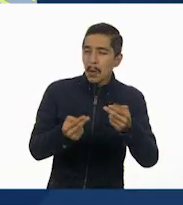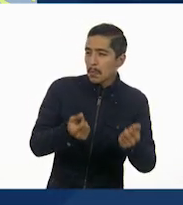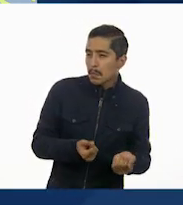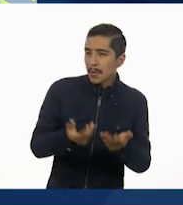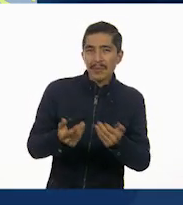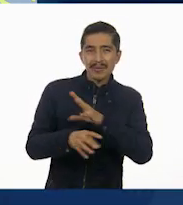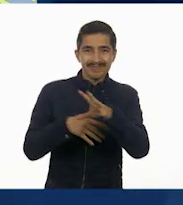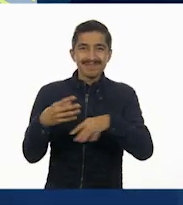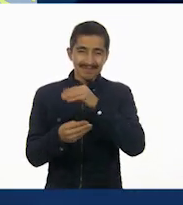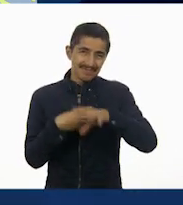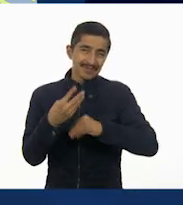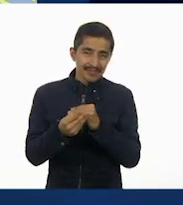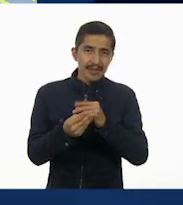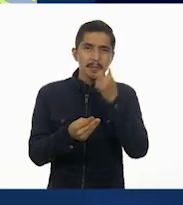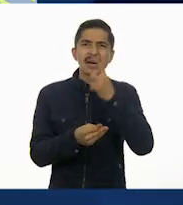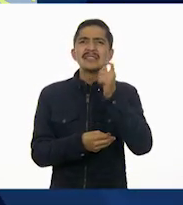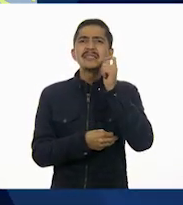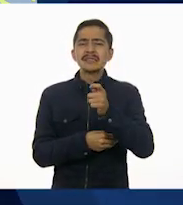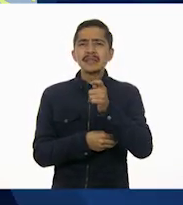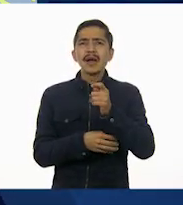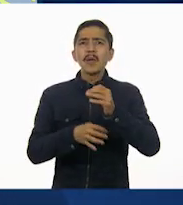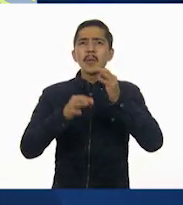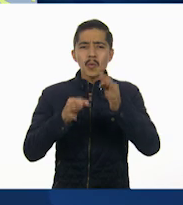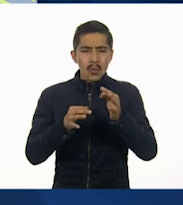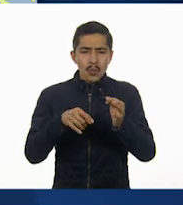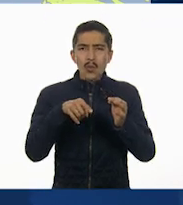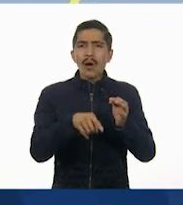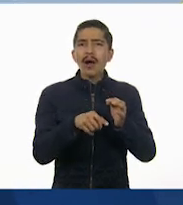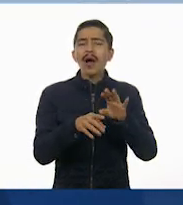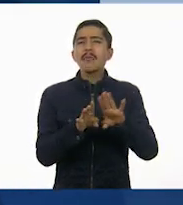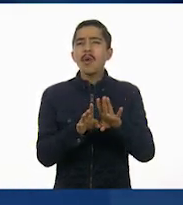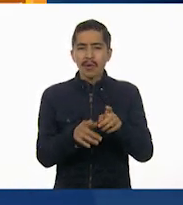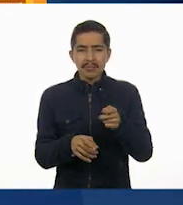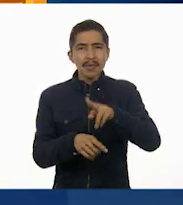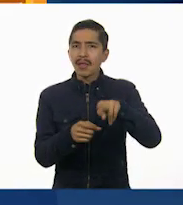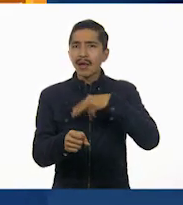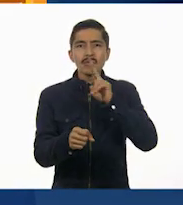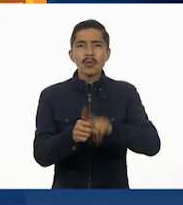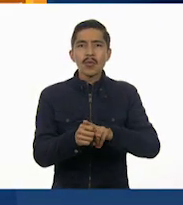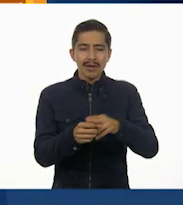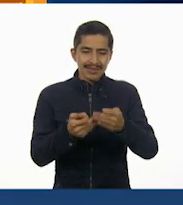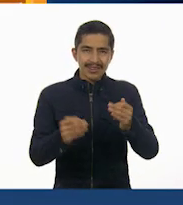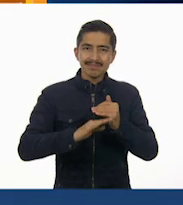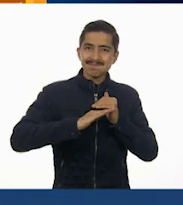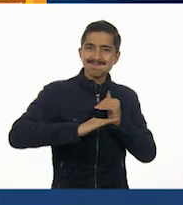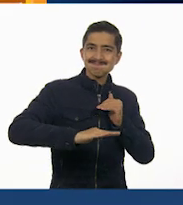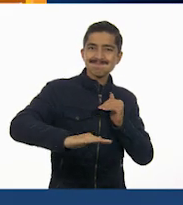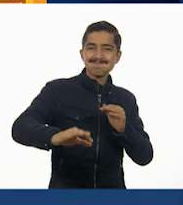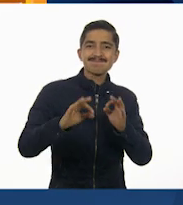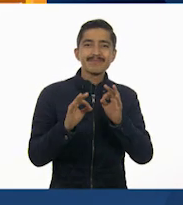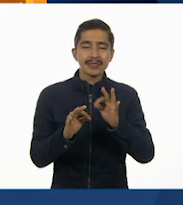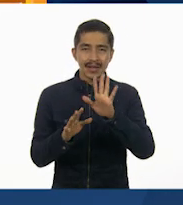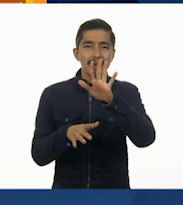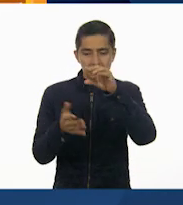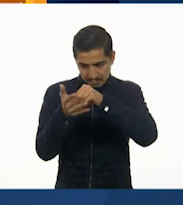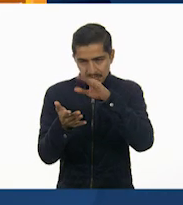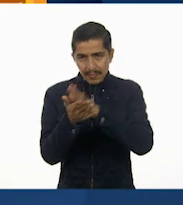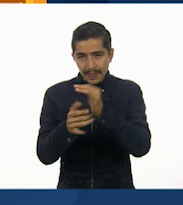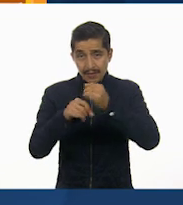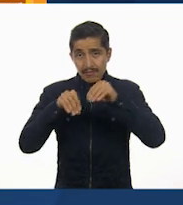recursos brindados por el fértil suelo volcánico de la región. Asimismo, como lo puedes ver, registramos